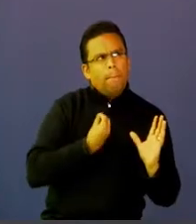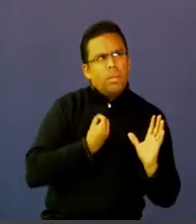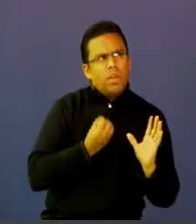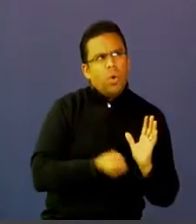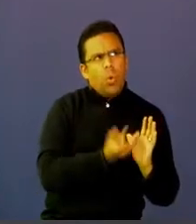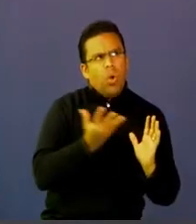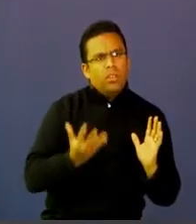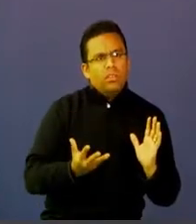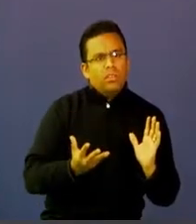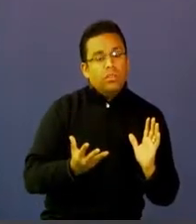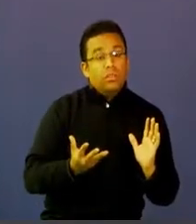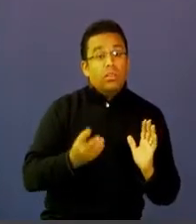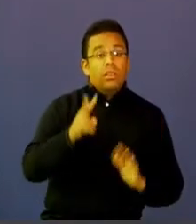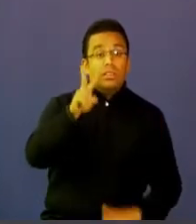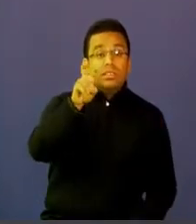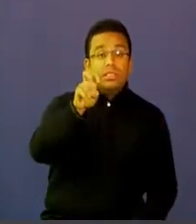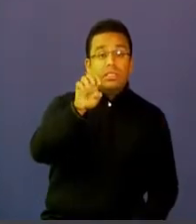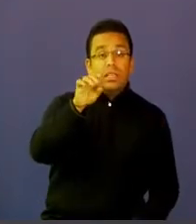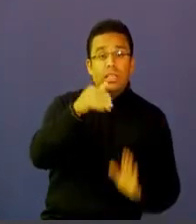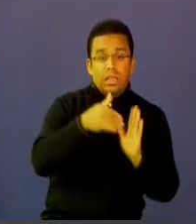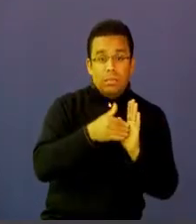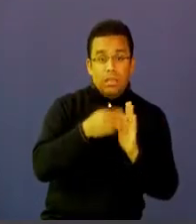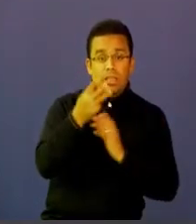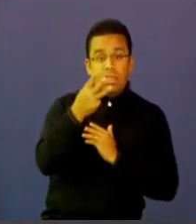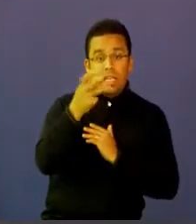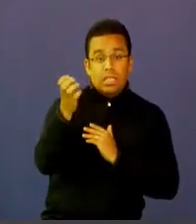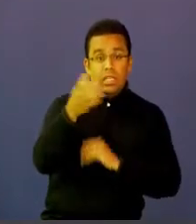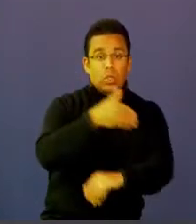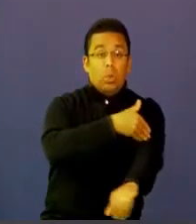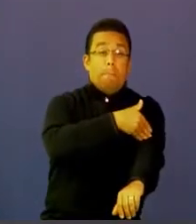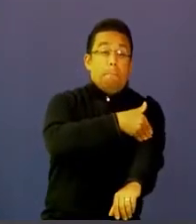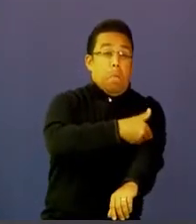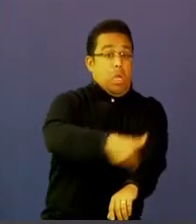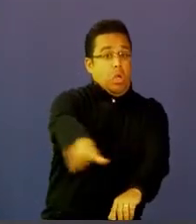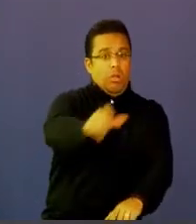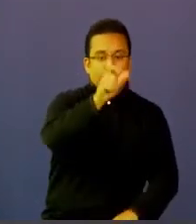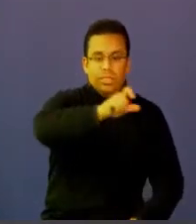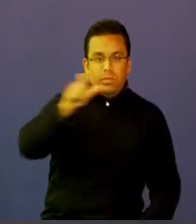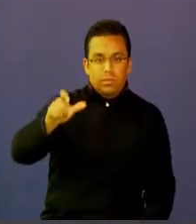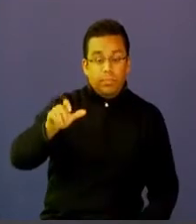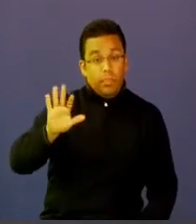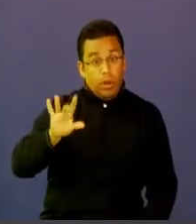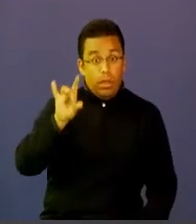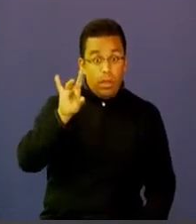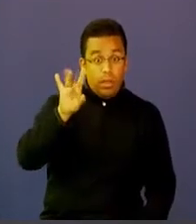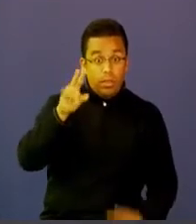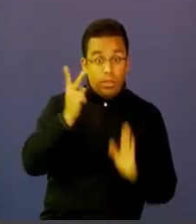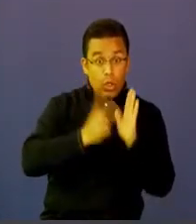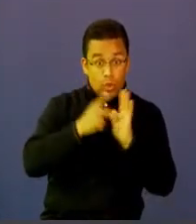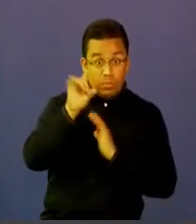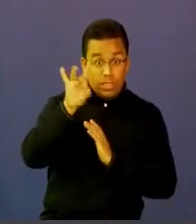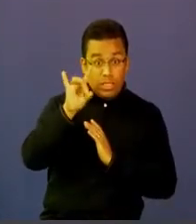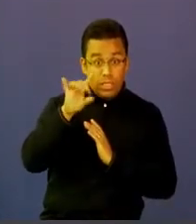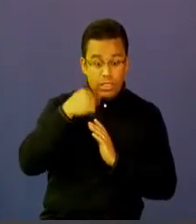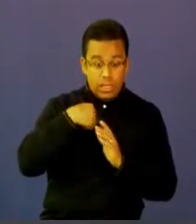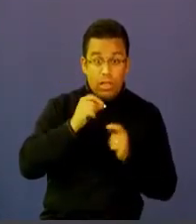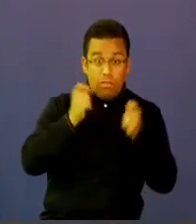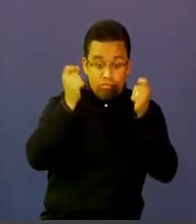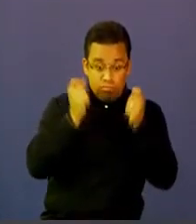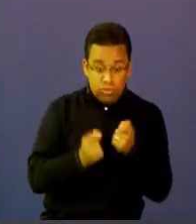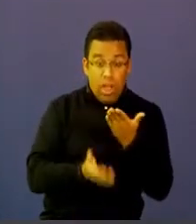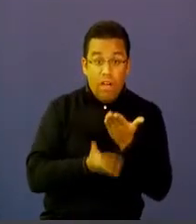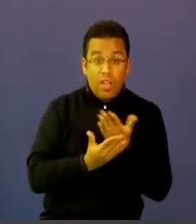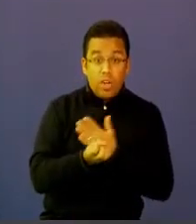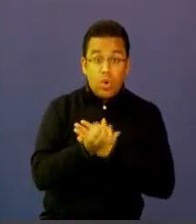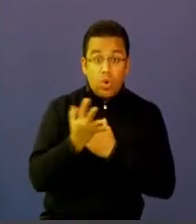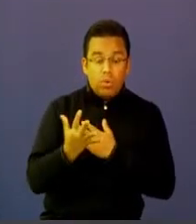mundo hay más de 7.300 millones de habitantes. Sin embargo, en el año 2015 hubo una cifra y hubo un hito que cambió la